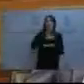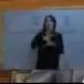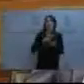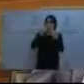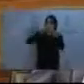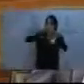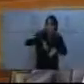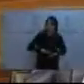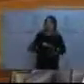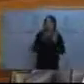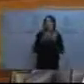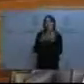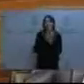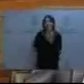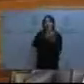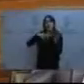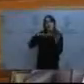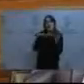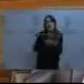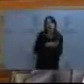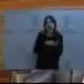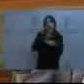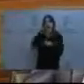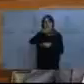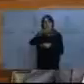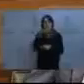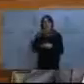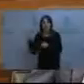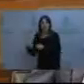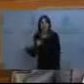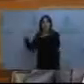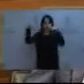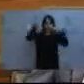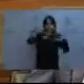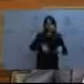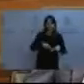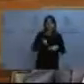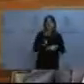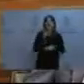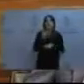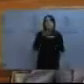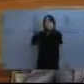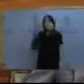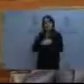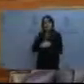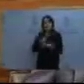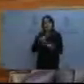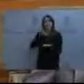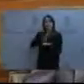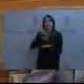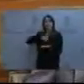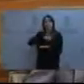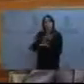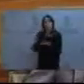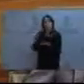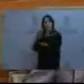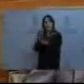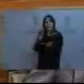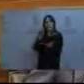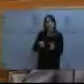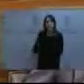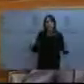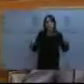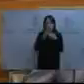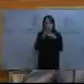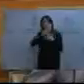aquello del plan de retorno de jóvenes, que además nos decía, cuando se lo pedíamos, y cuando se lo pedía el otro grupo parlamentario que trajo el asunto